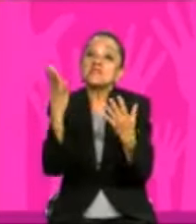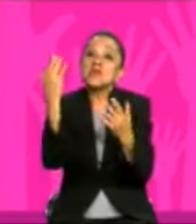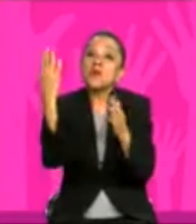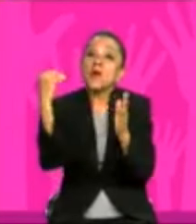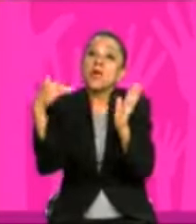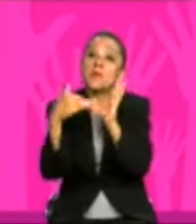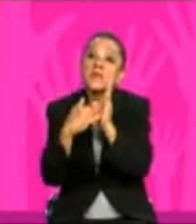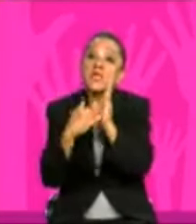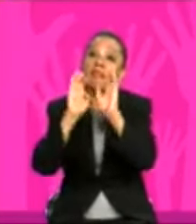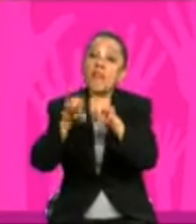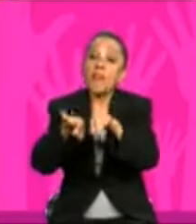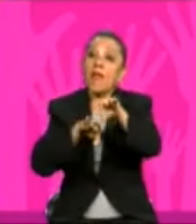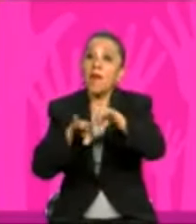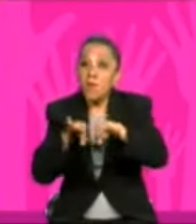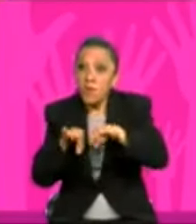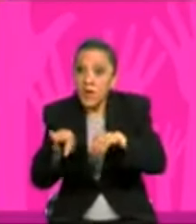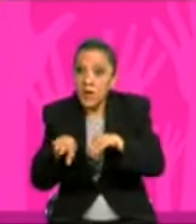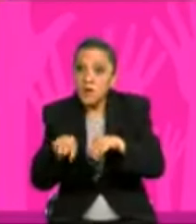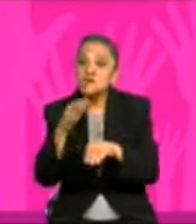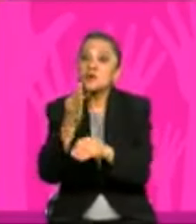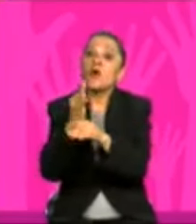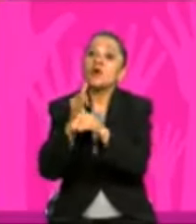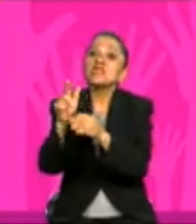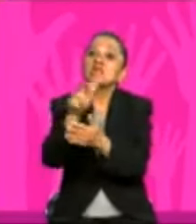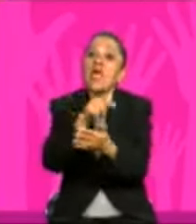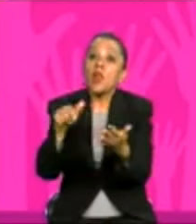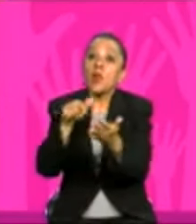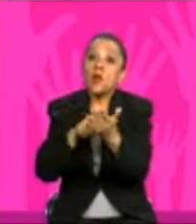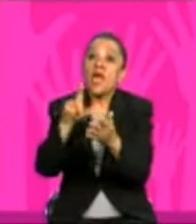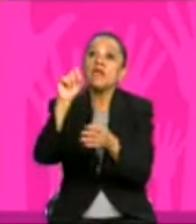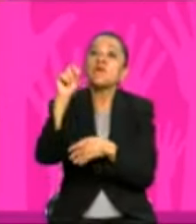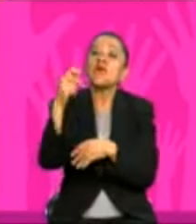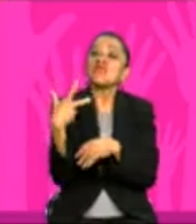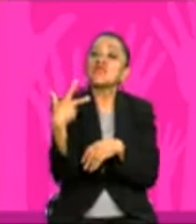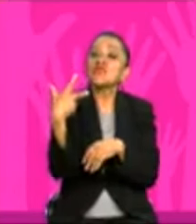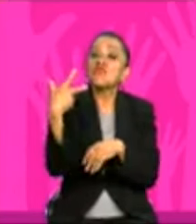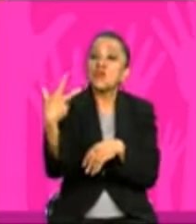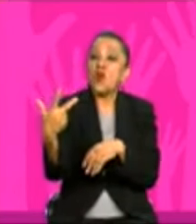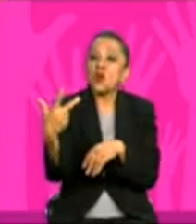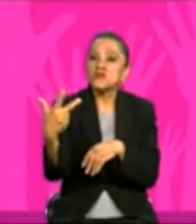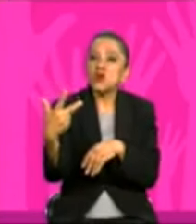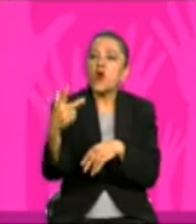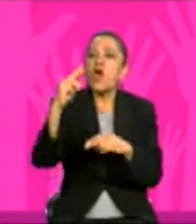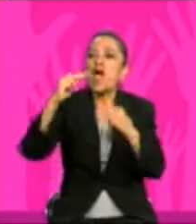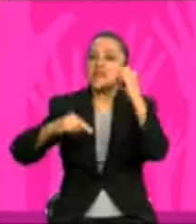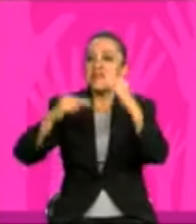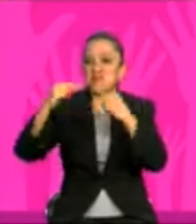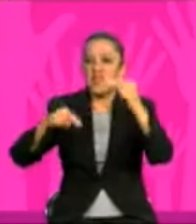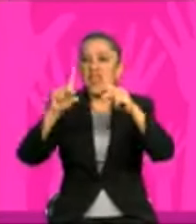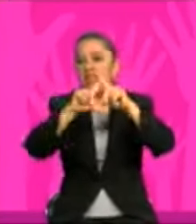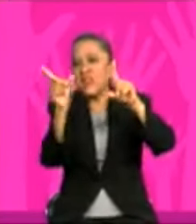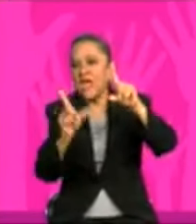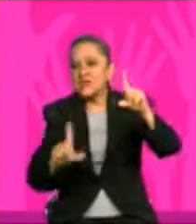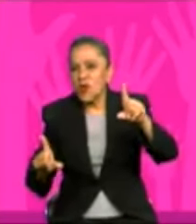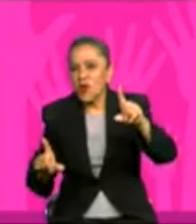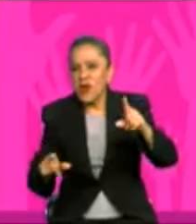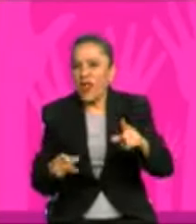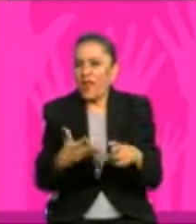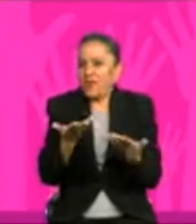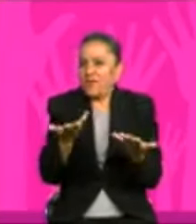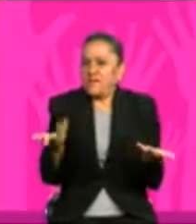empleos y estamos en el lugar número 28 a nivel nacional y esto es